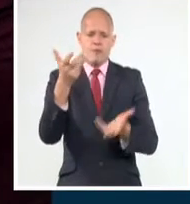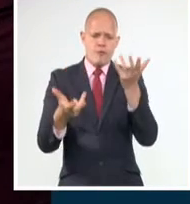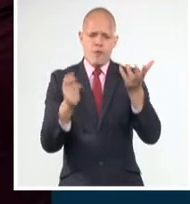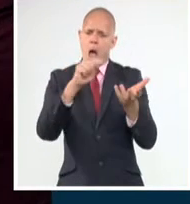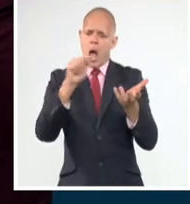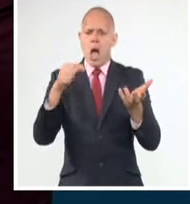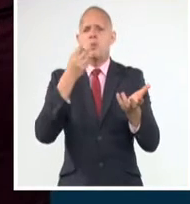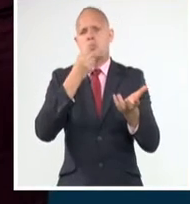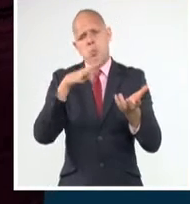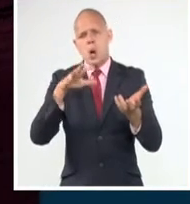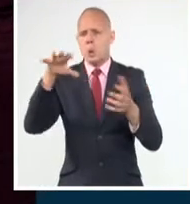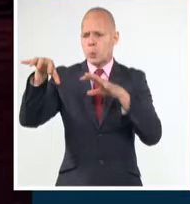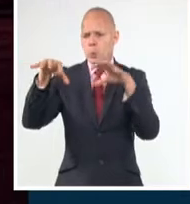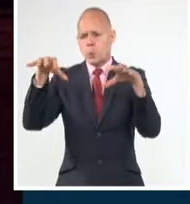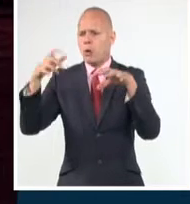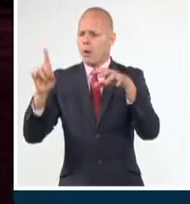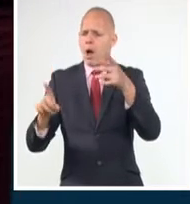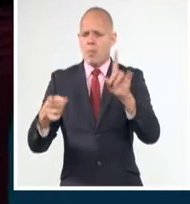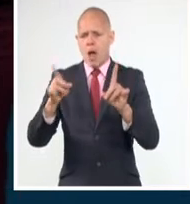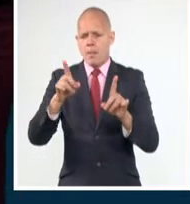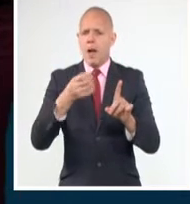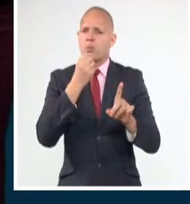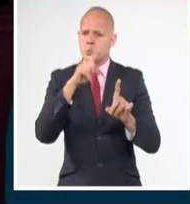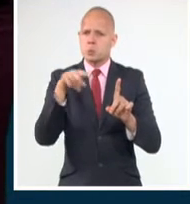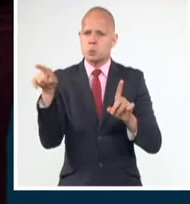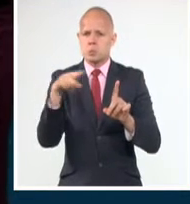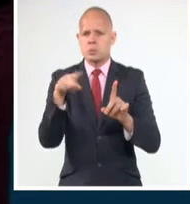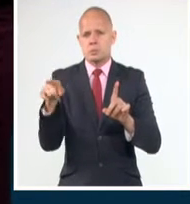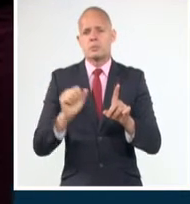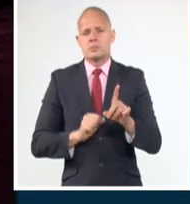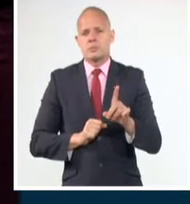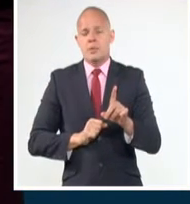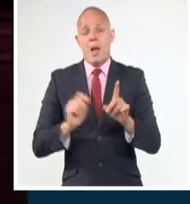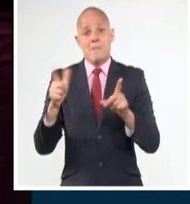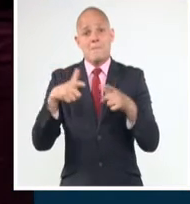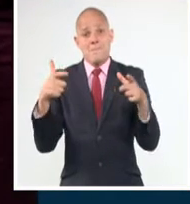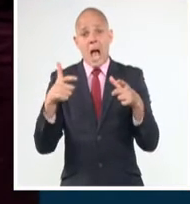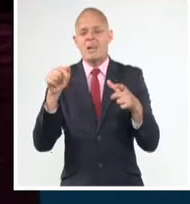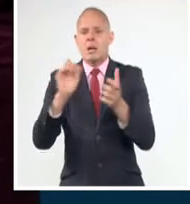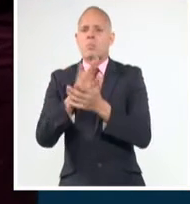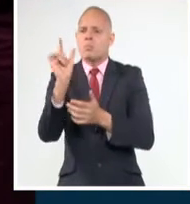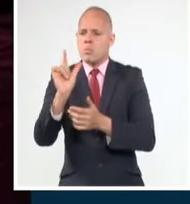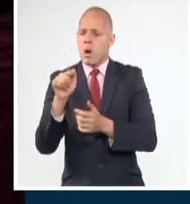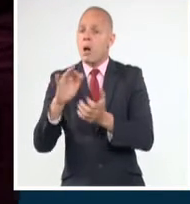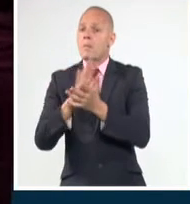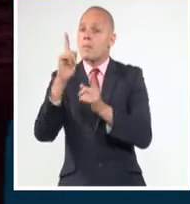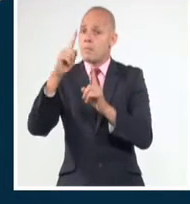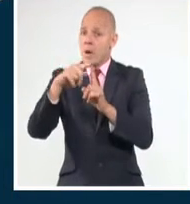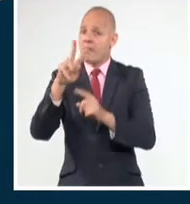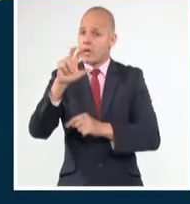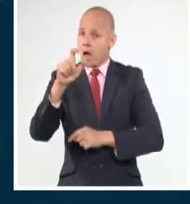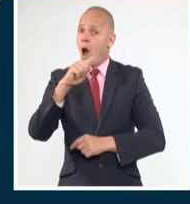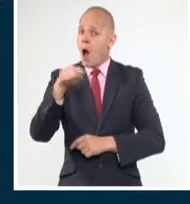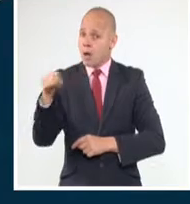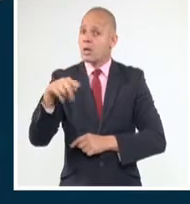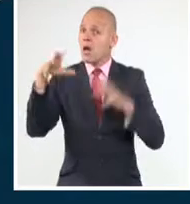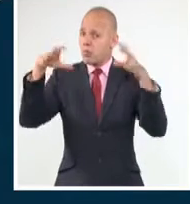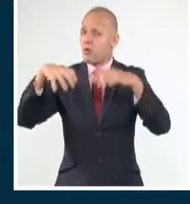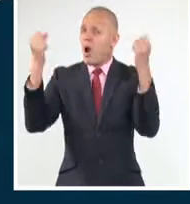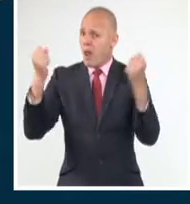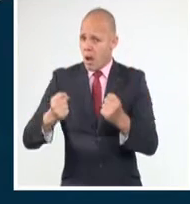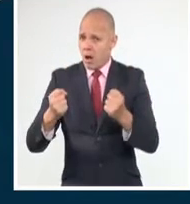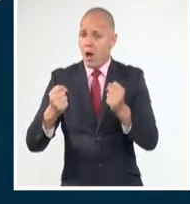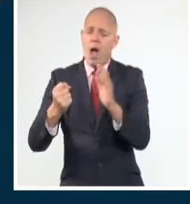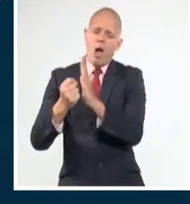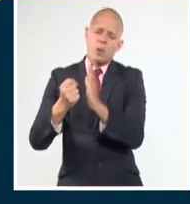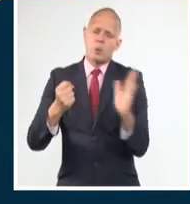chubascos, lluvias y tormentas eléctricas. Que serán más numerosos en la provincia de Mayabeque, Matanzas y Villa Clara y serán más aislados